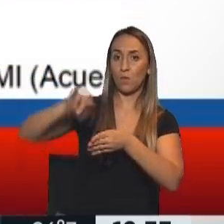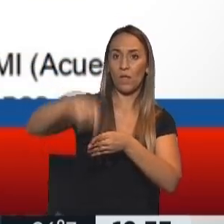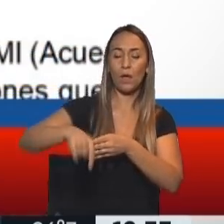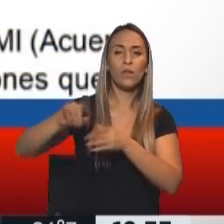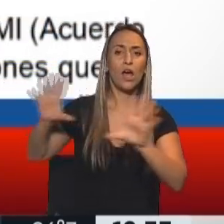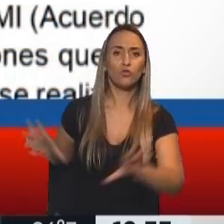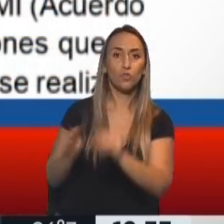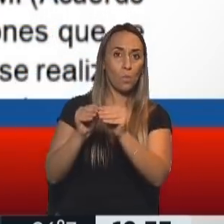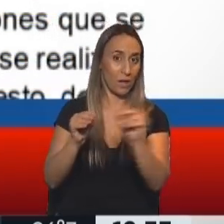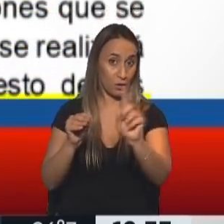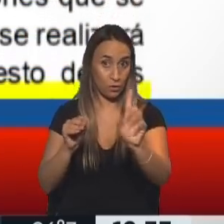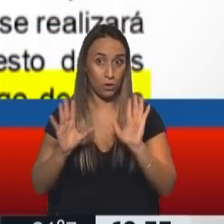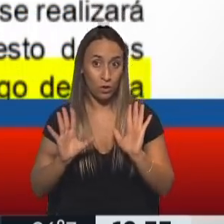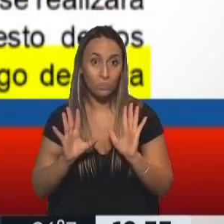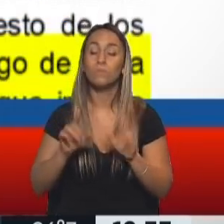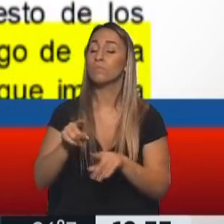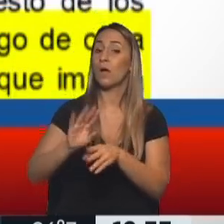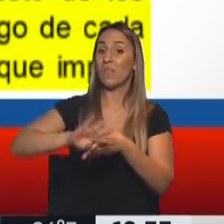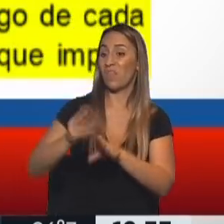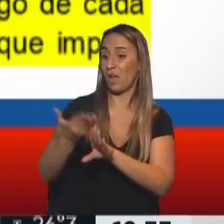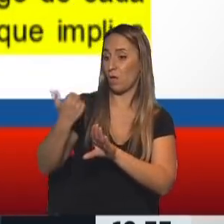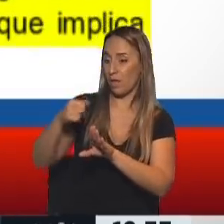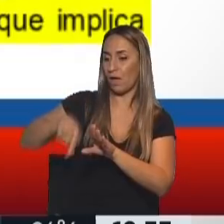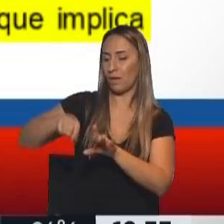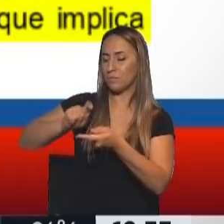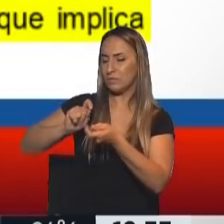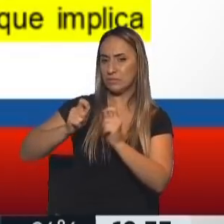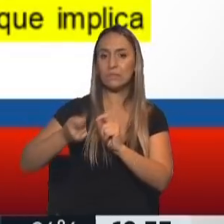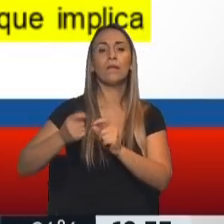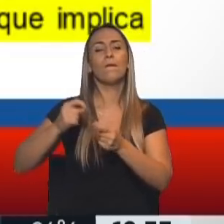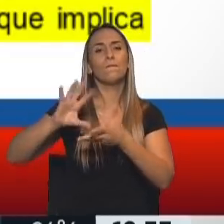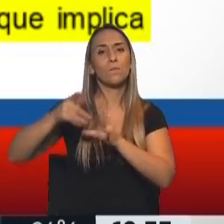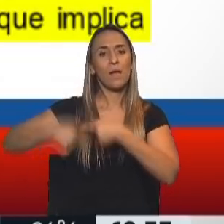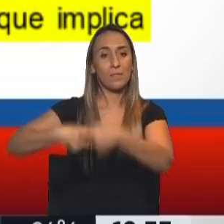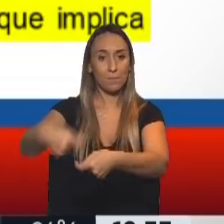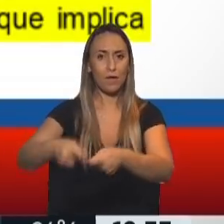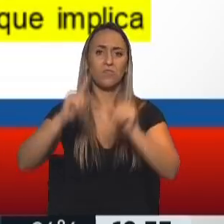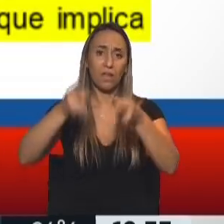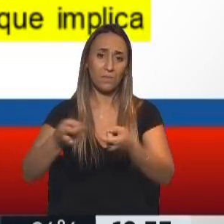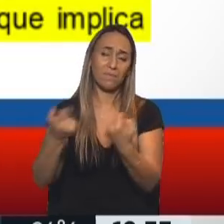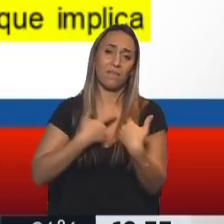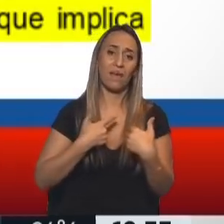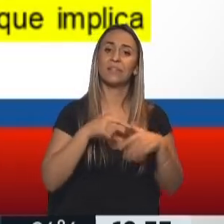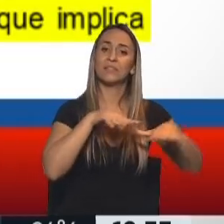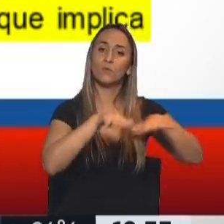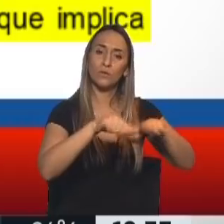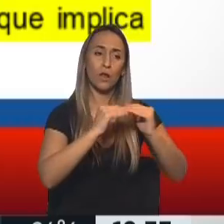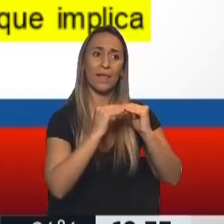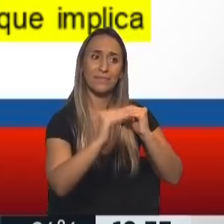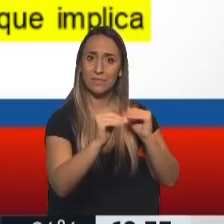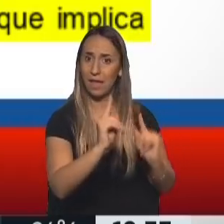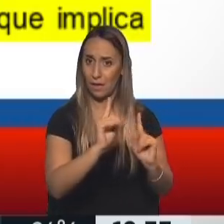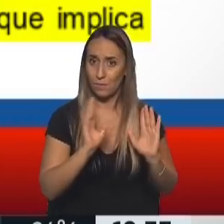viene a reemplazar a la otra con un programa distinto. Busca seguir generando condiciones de estabilidad necesarias, un poco, bueno, para abordar